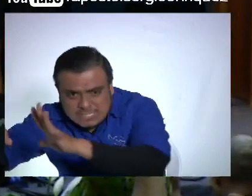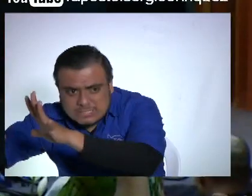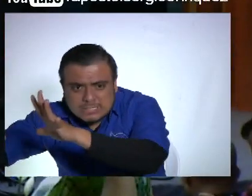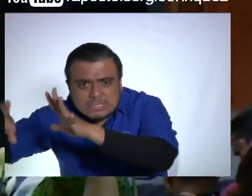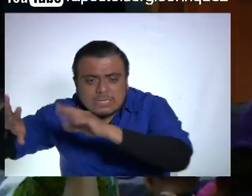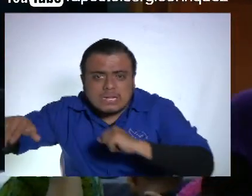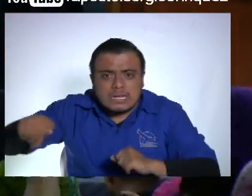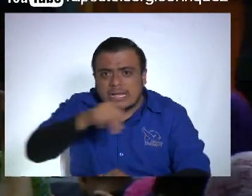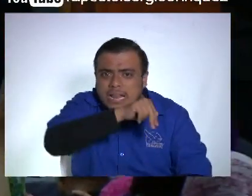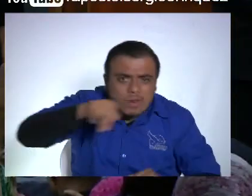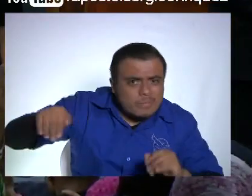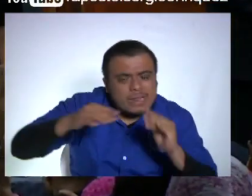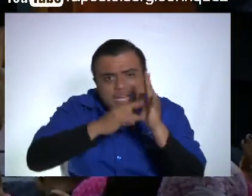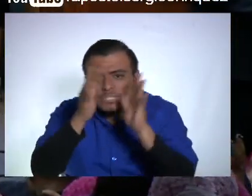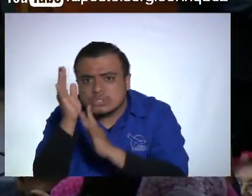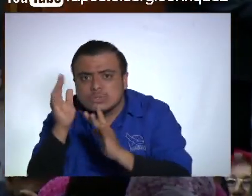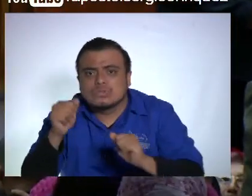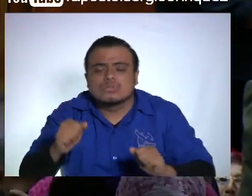noche.